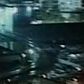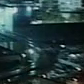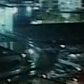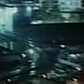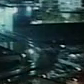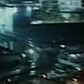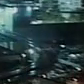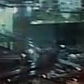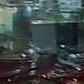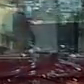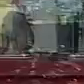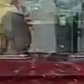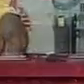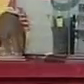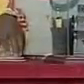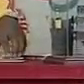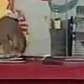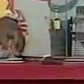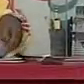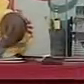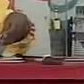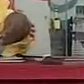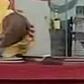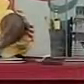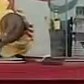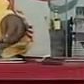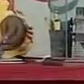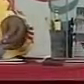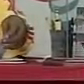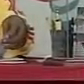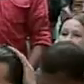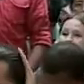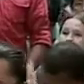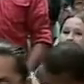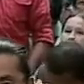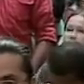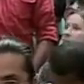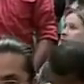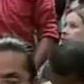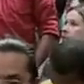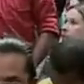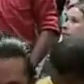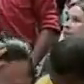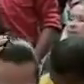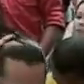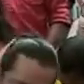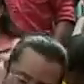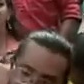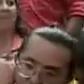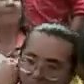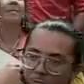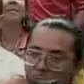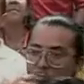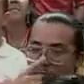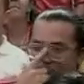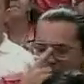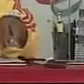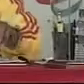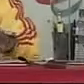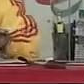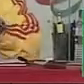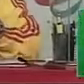colectivos movimientos sociales habitantes de este petar hermoso aquí estamos ya